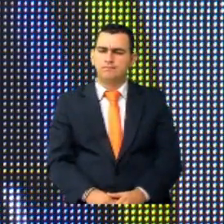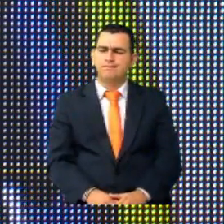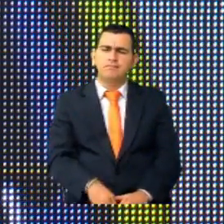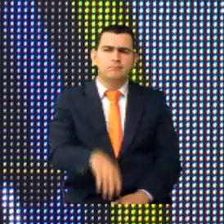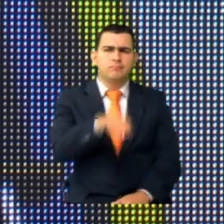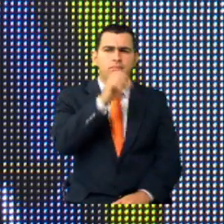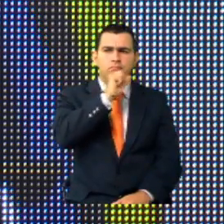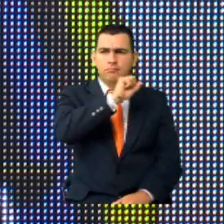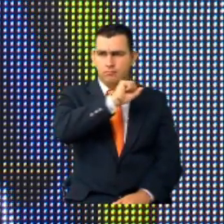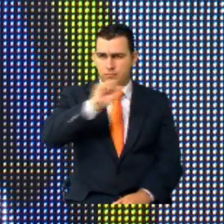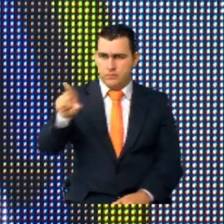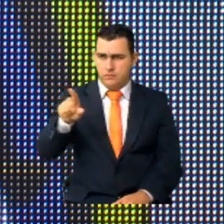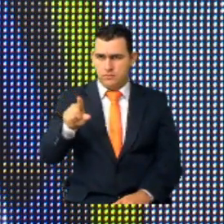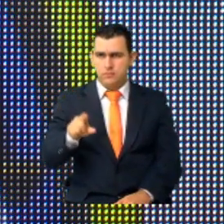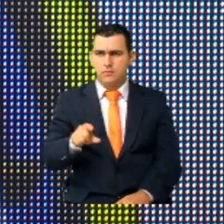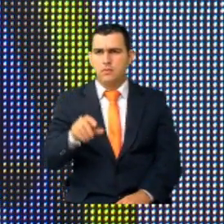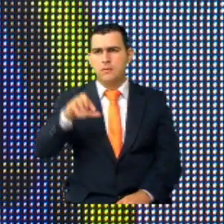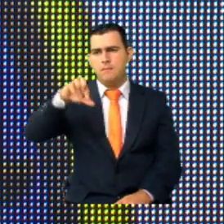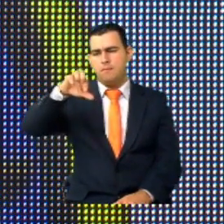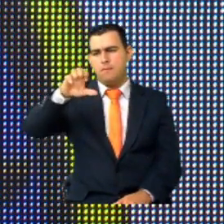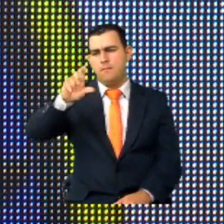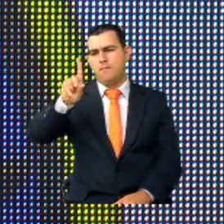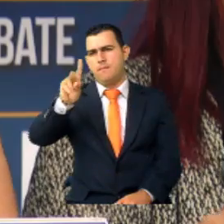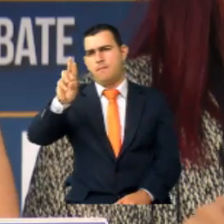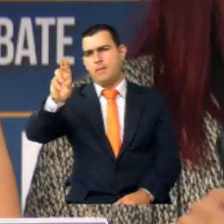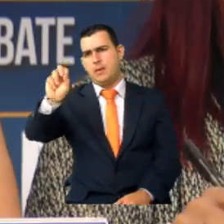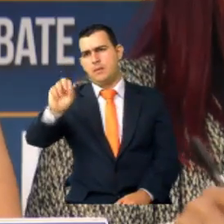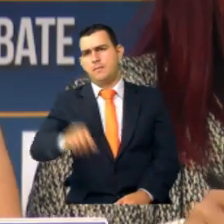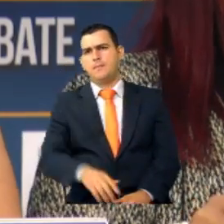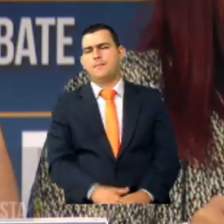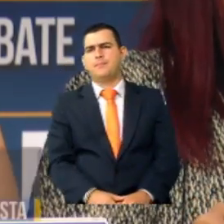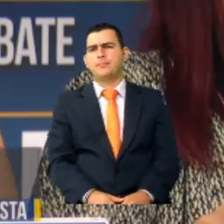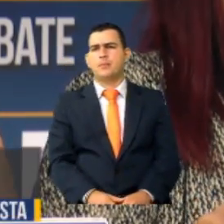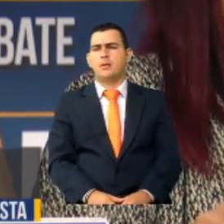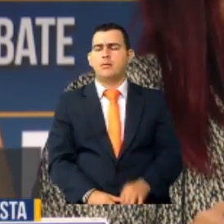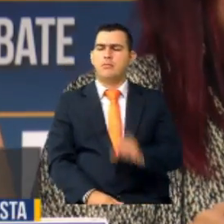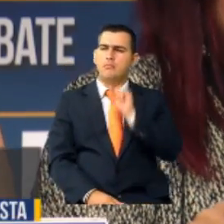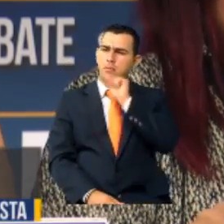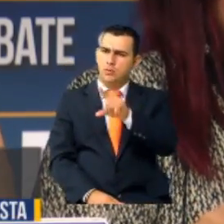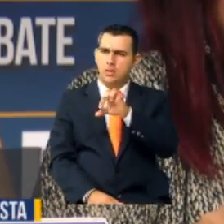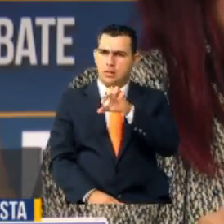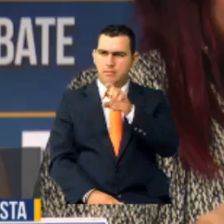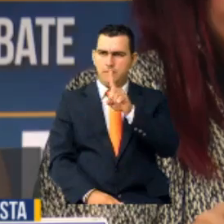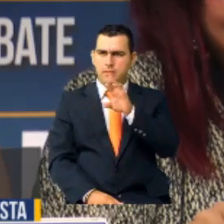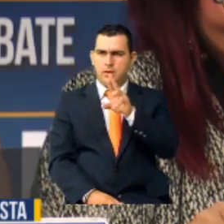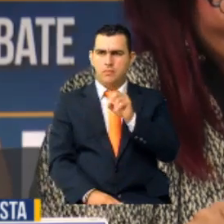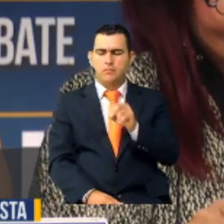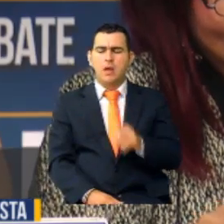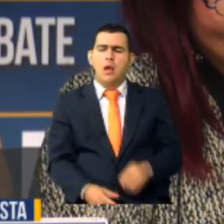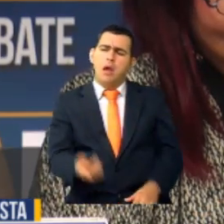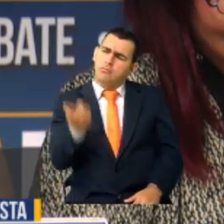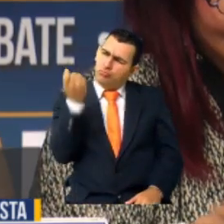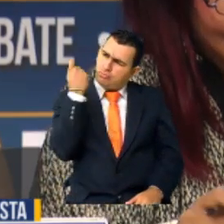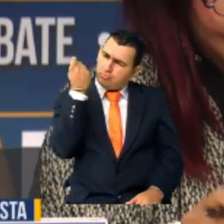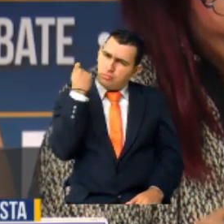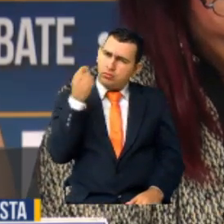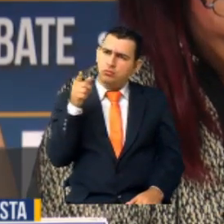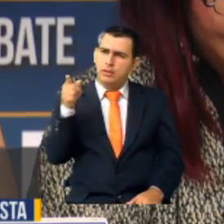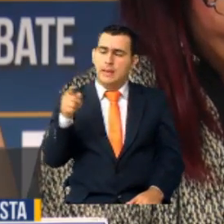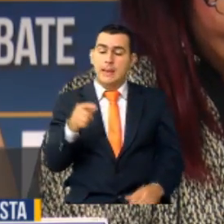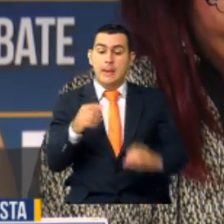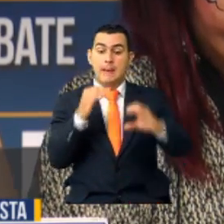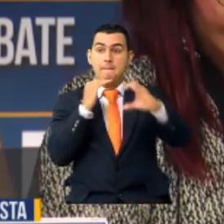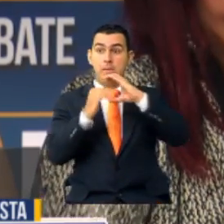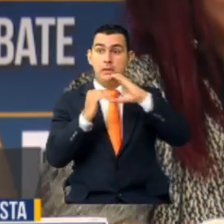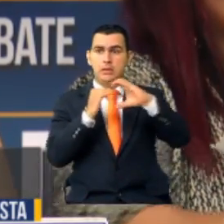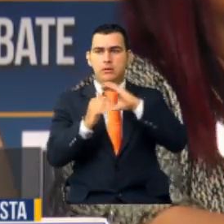le formula la pregunta al candidato Pedro Luis Gómez. Candidato Pedro Luis, Hace pocos días usted en un video afirmó